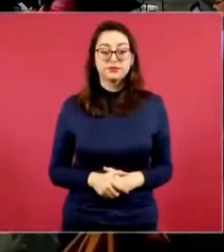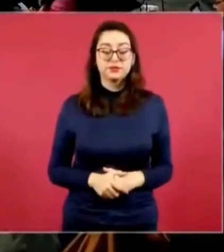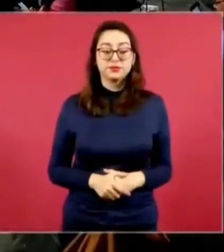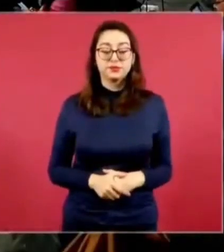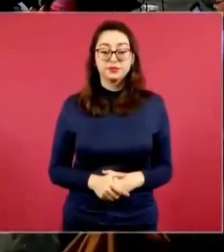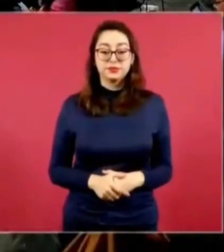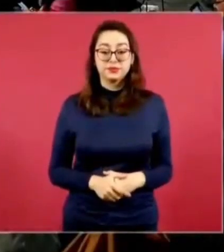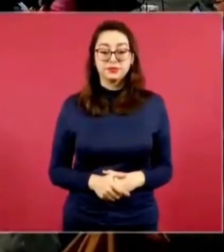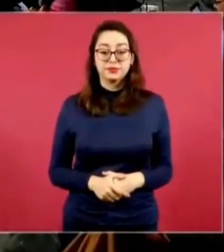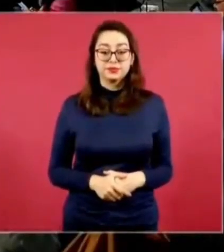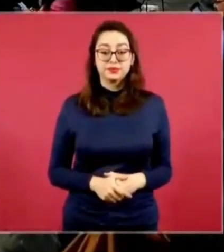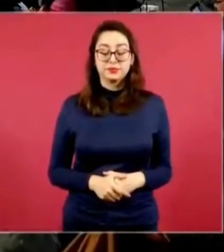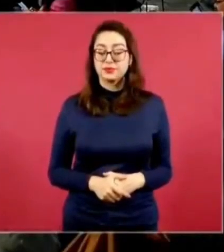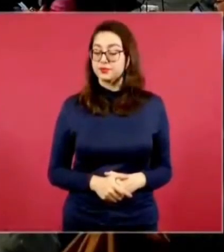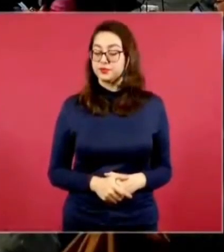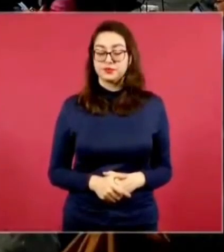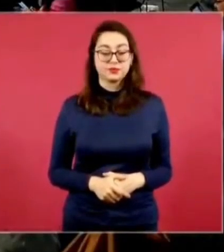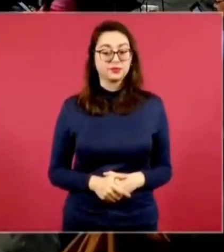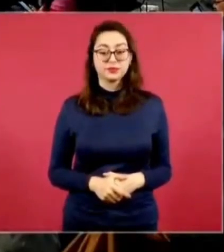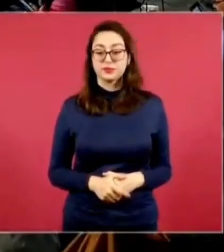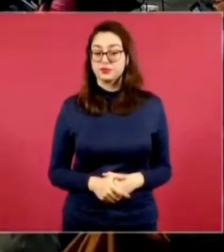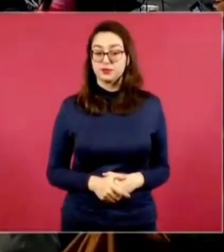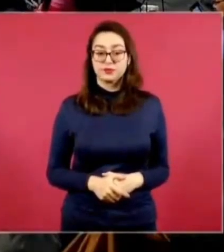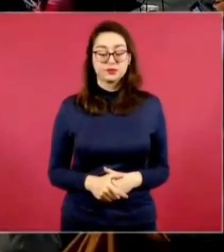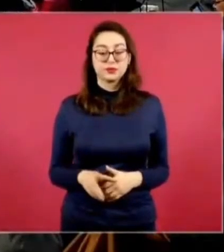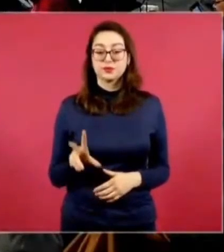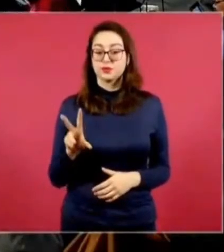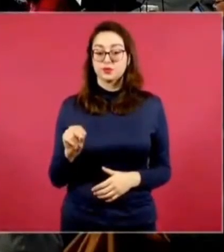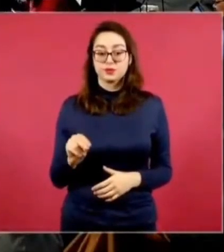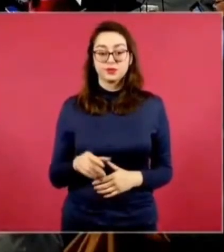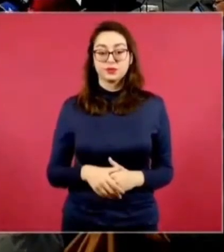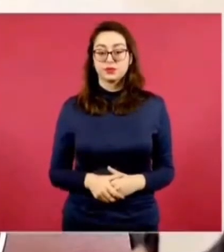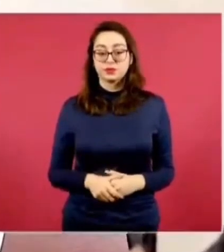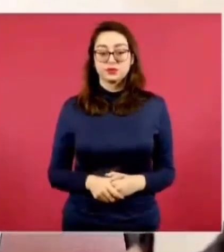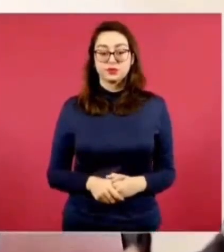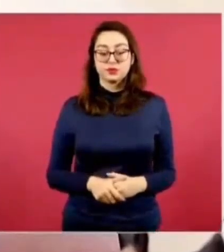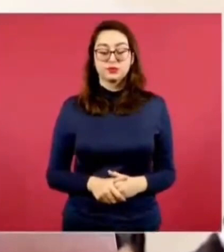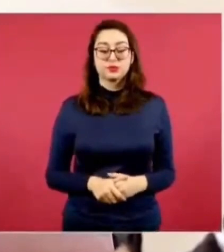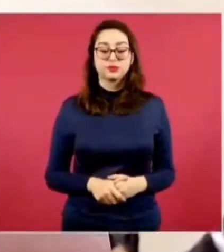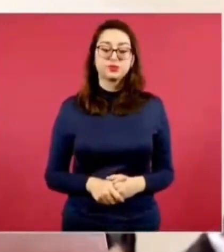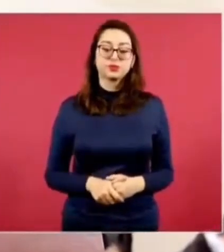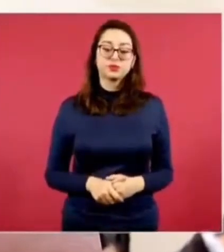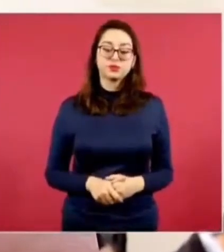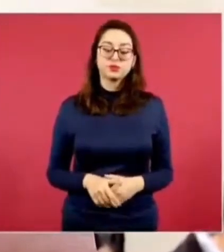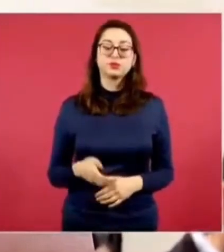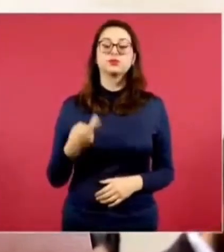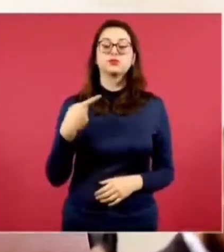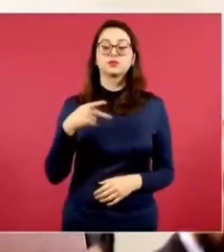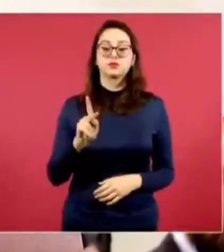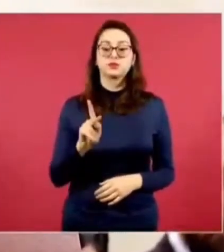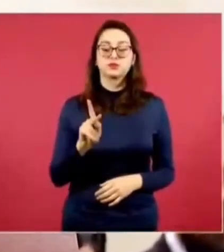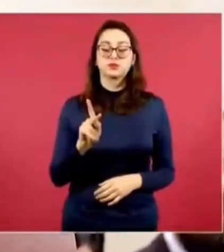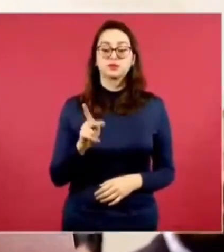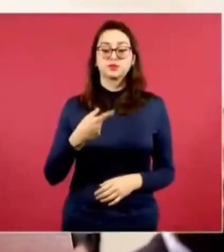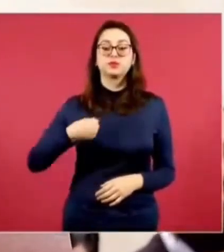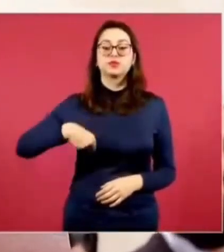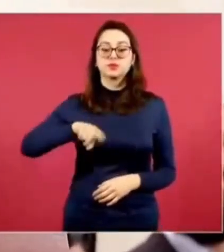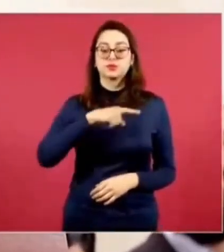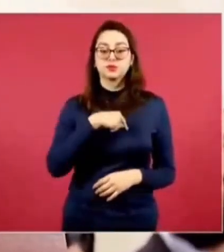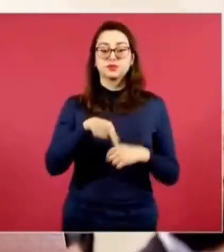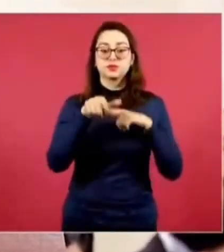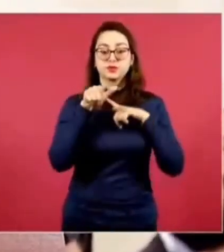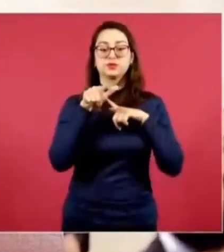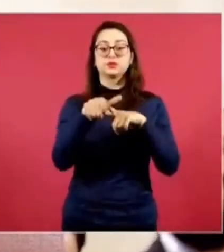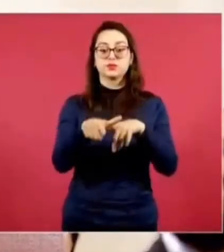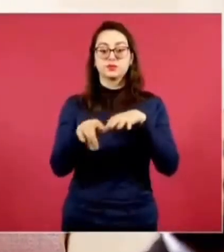son Ahora no ahora no este pero sí estamos trabajando eh Ya